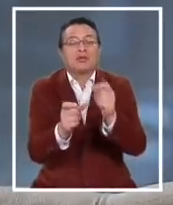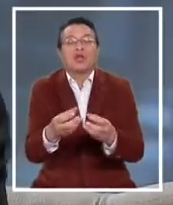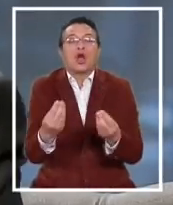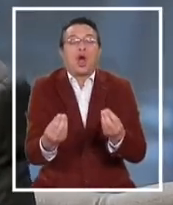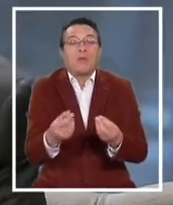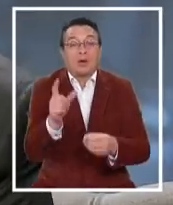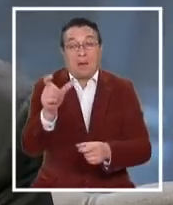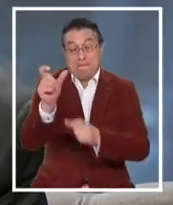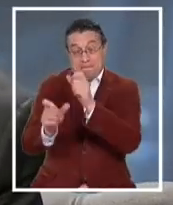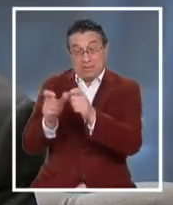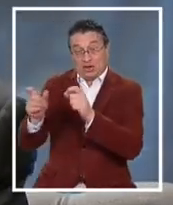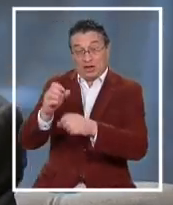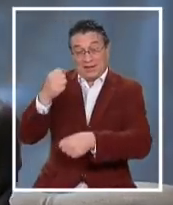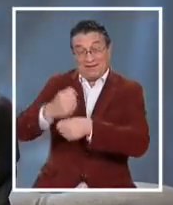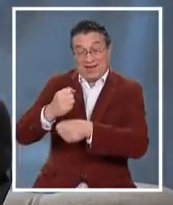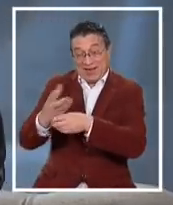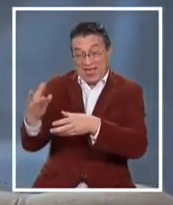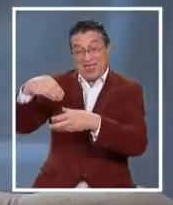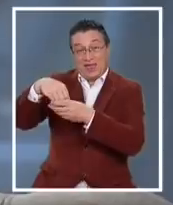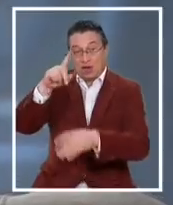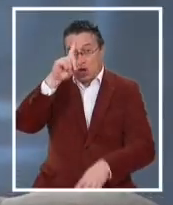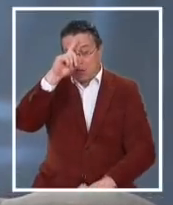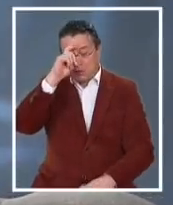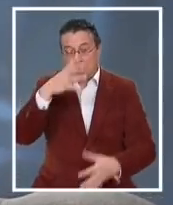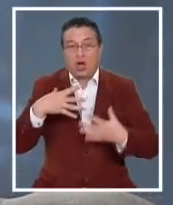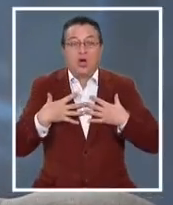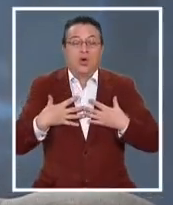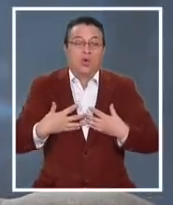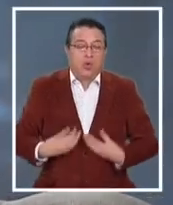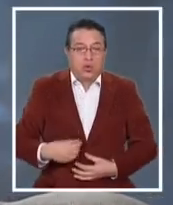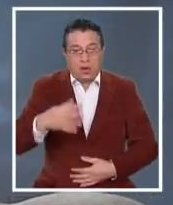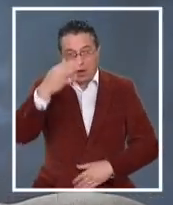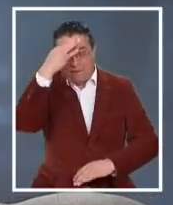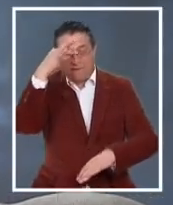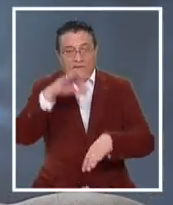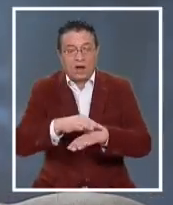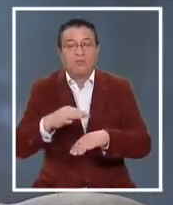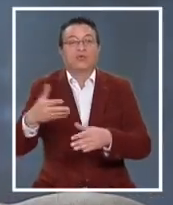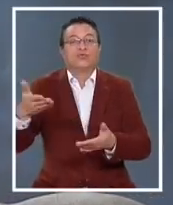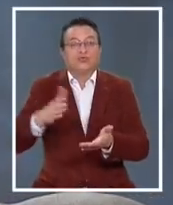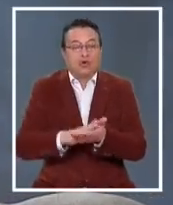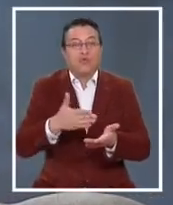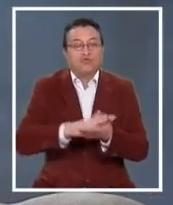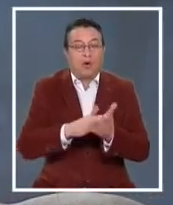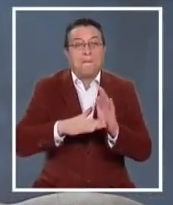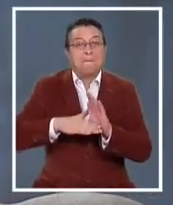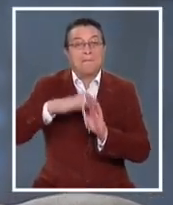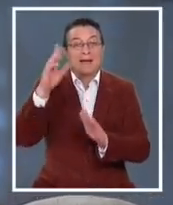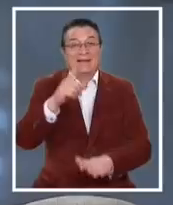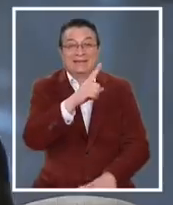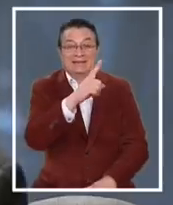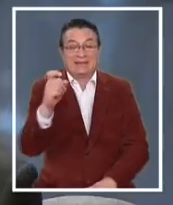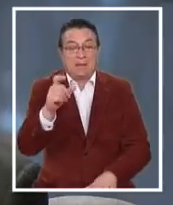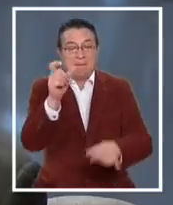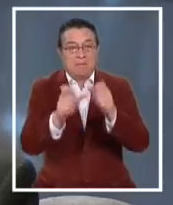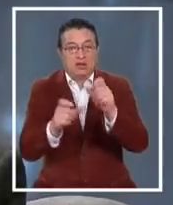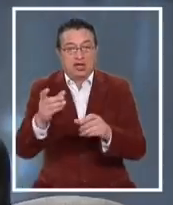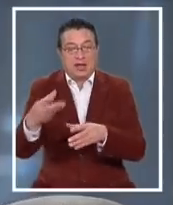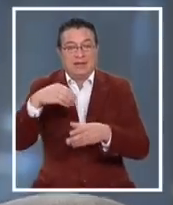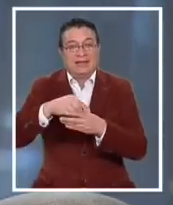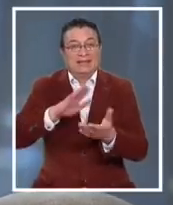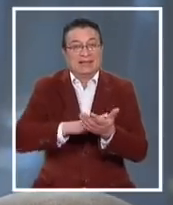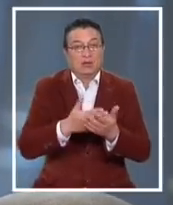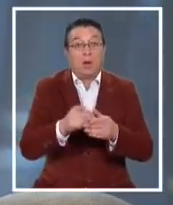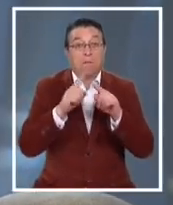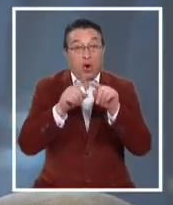lado está el personal de salud agobiado, enfermo, han muerto, si no, creo que más de 100 personas, el personal de salud,